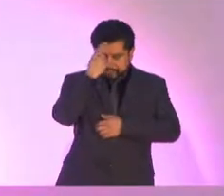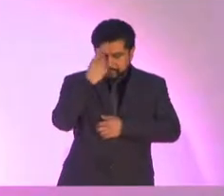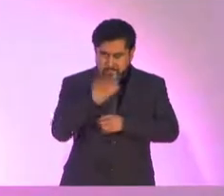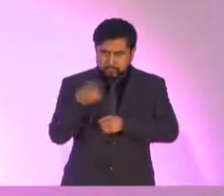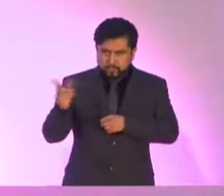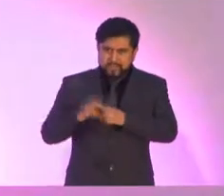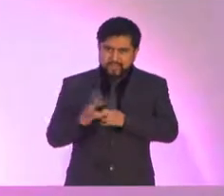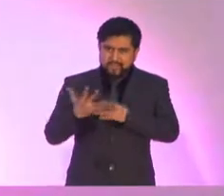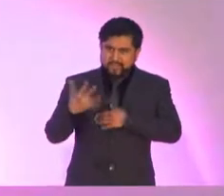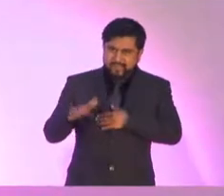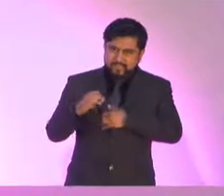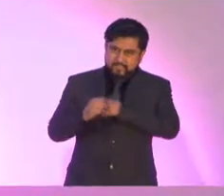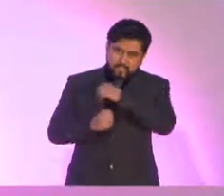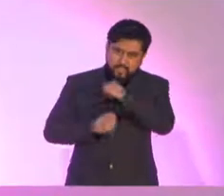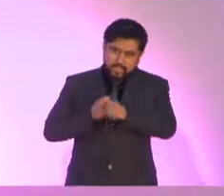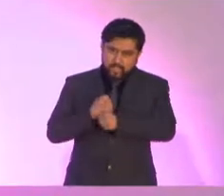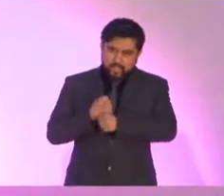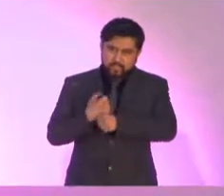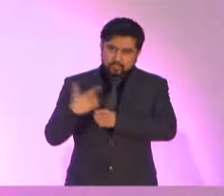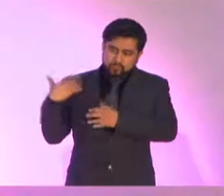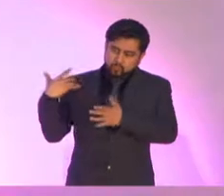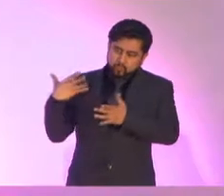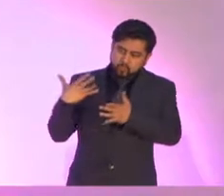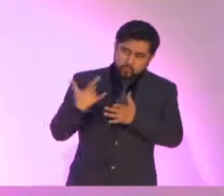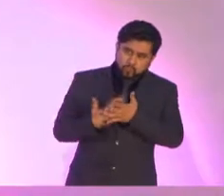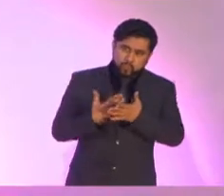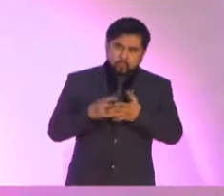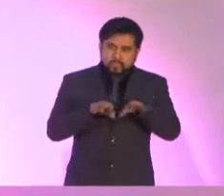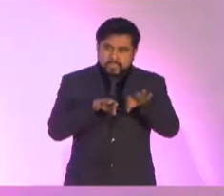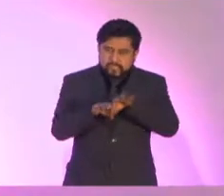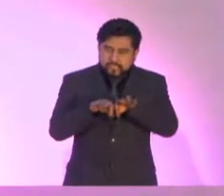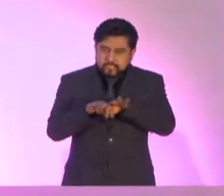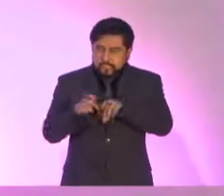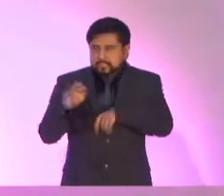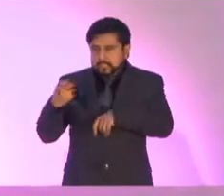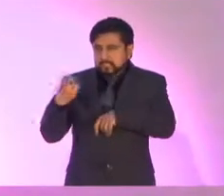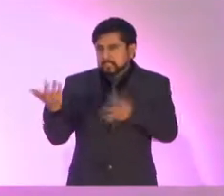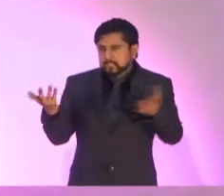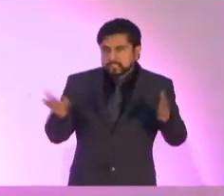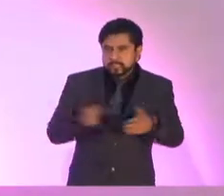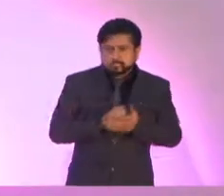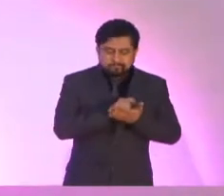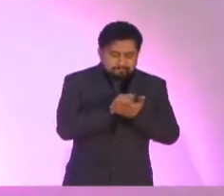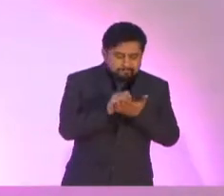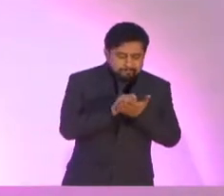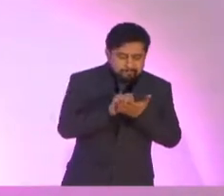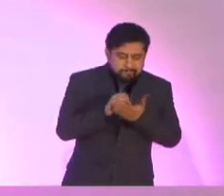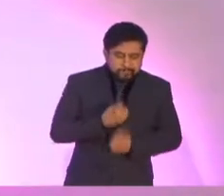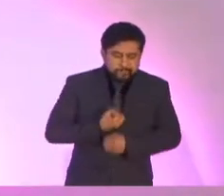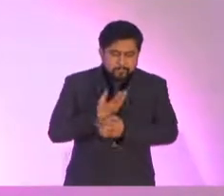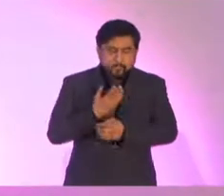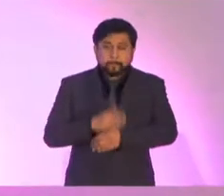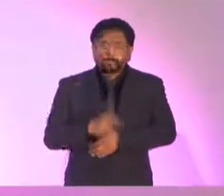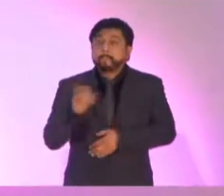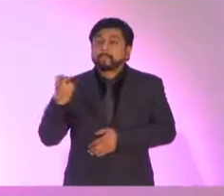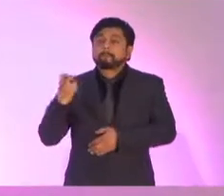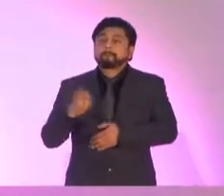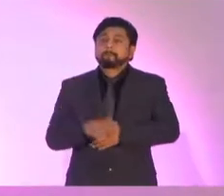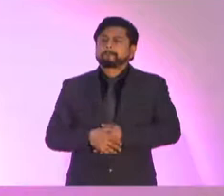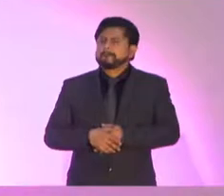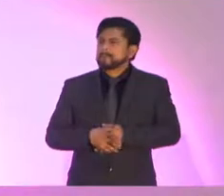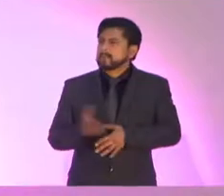lleva 10 años ejerciendo esta situación de las letras. Este es tu